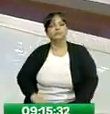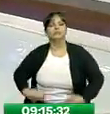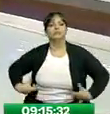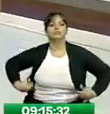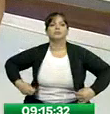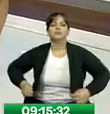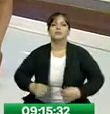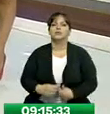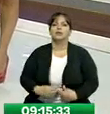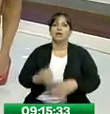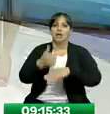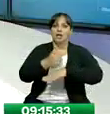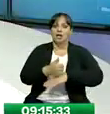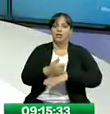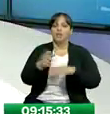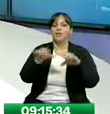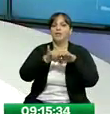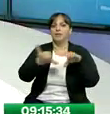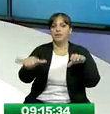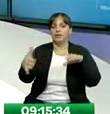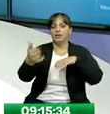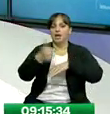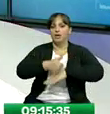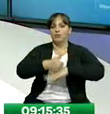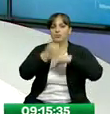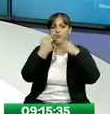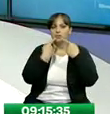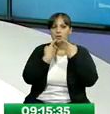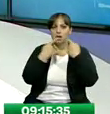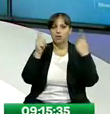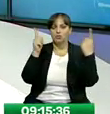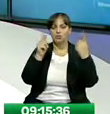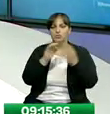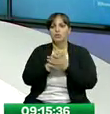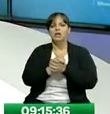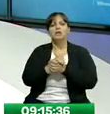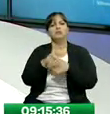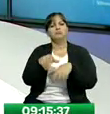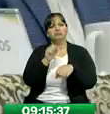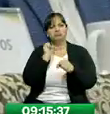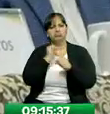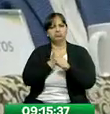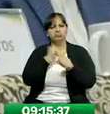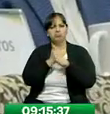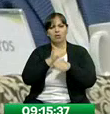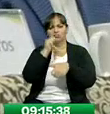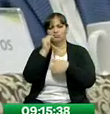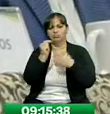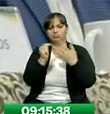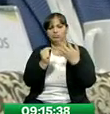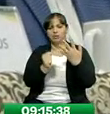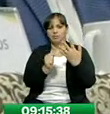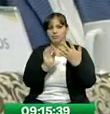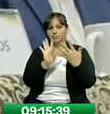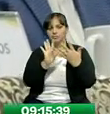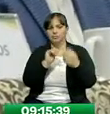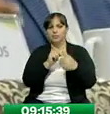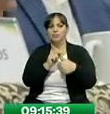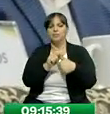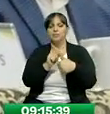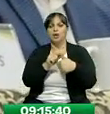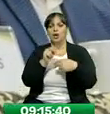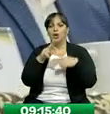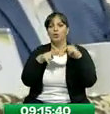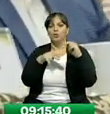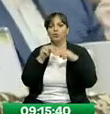autoridades seccionales de la península de santa elena anunciaron varias obras entre ellas la construcción de una